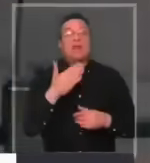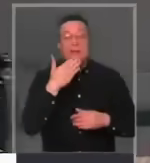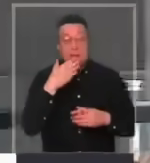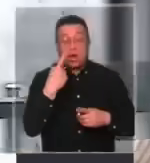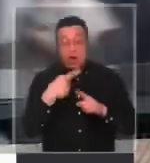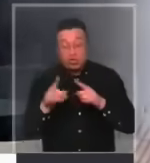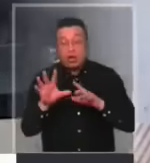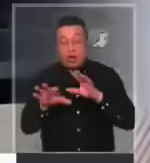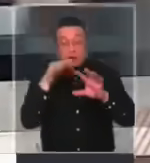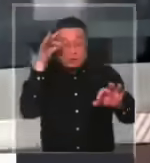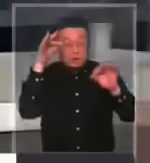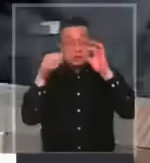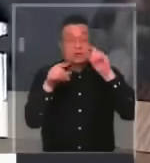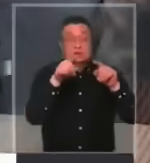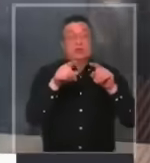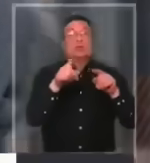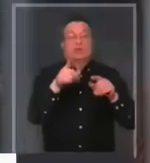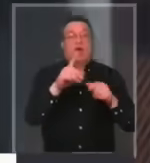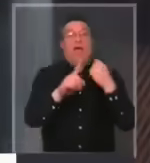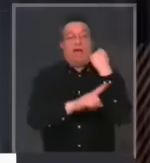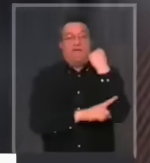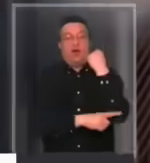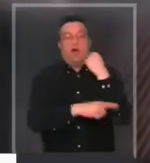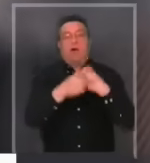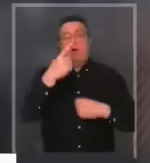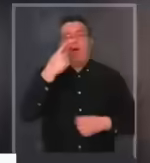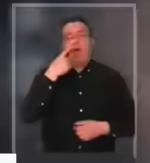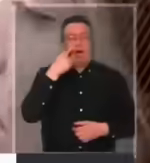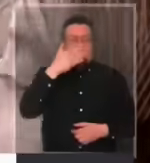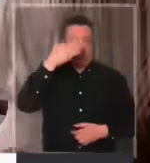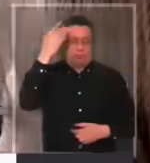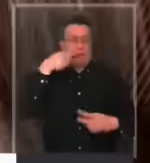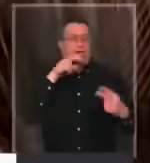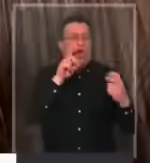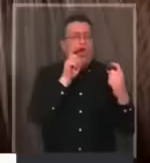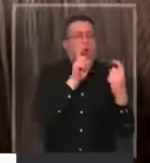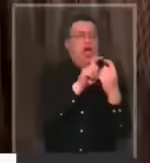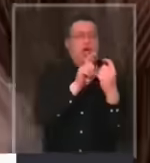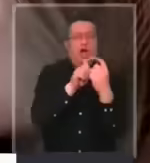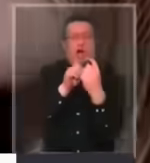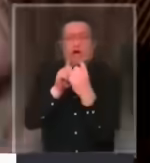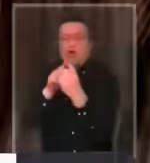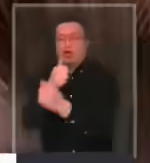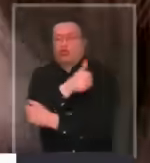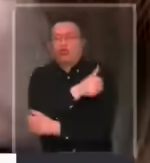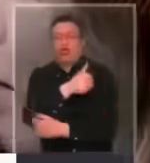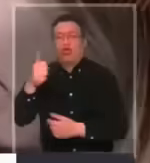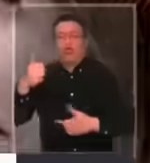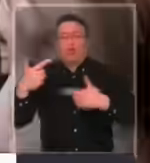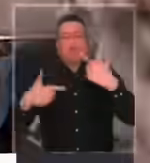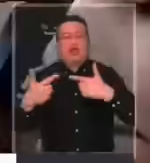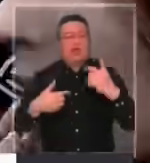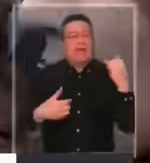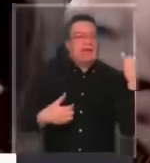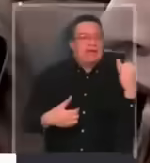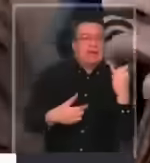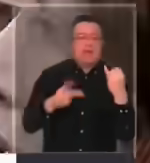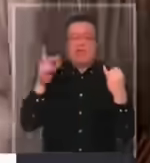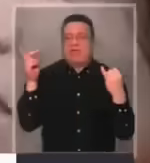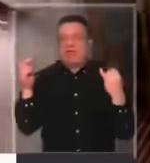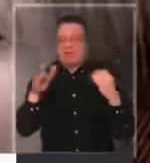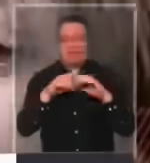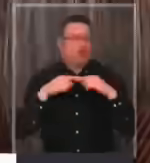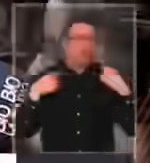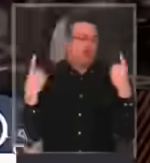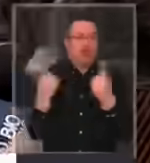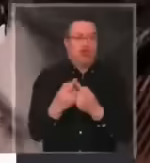Pandora que tocaba un influyente abogado cuya red de contactos recorre todo el arco político de izquierda a derecha. Para muchos